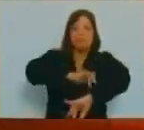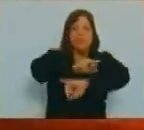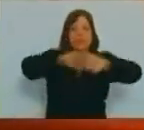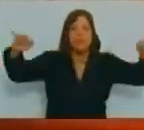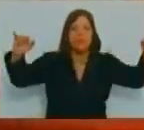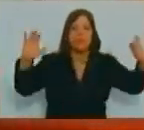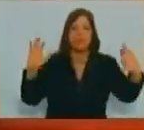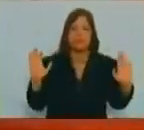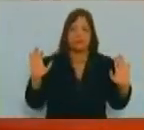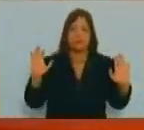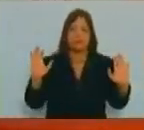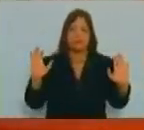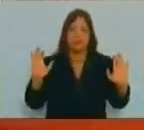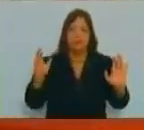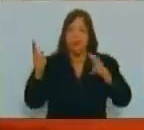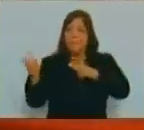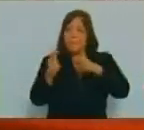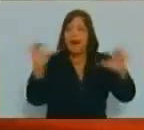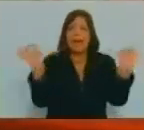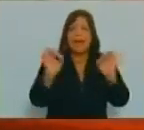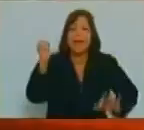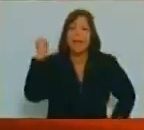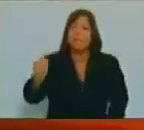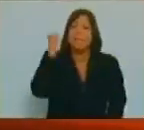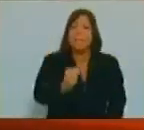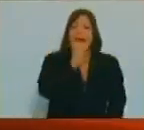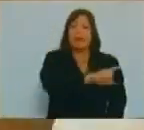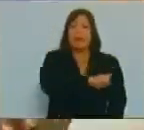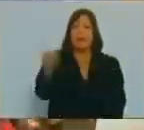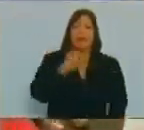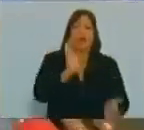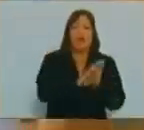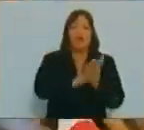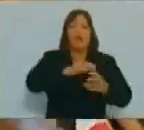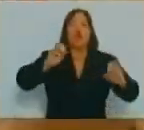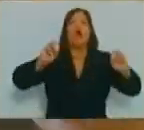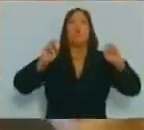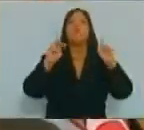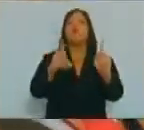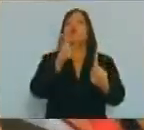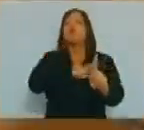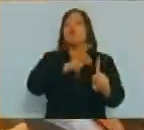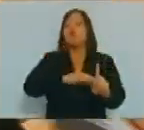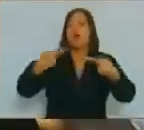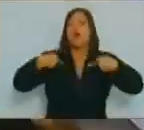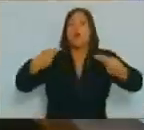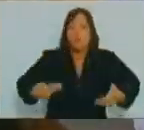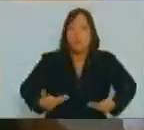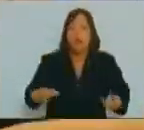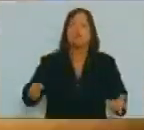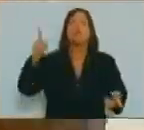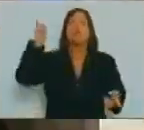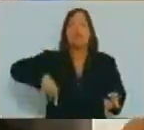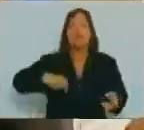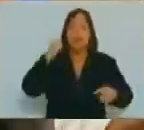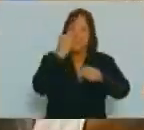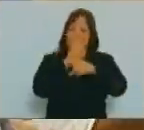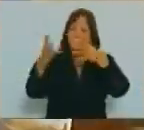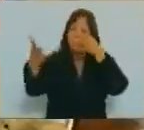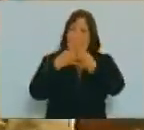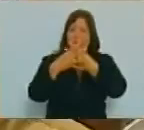sin más a crear algo de verdad solo dando la oportunidad esos seres humanos que también los metieron